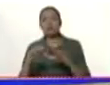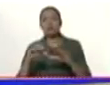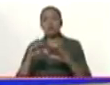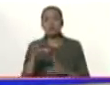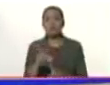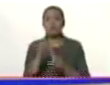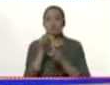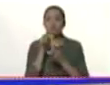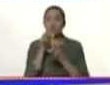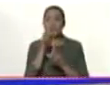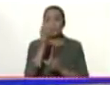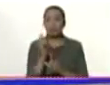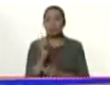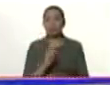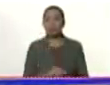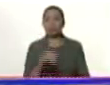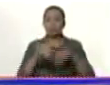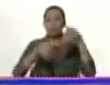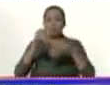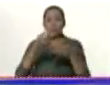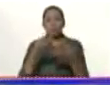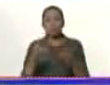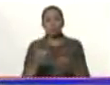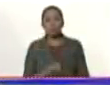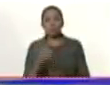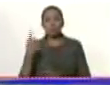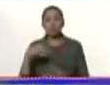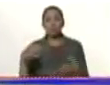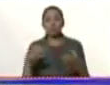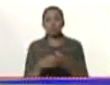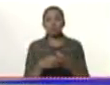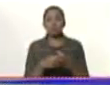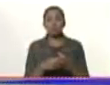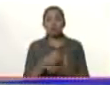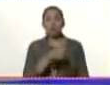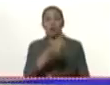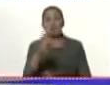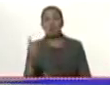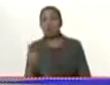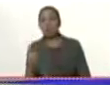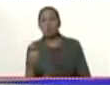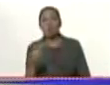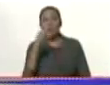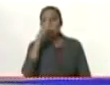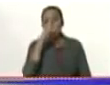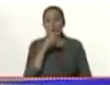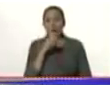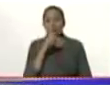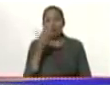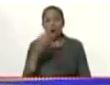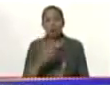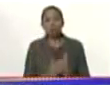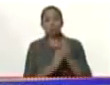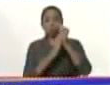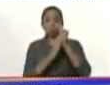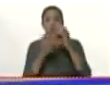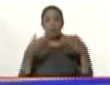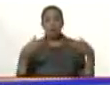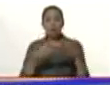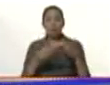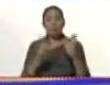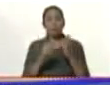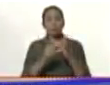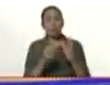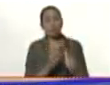electa democráticamente. Tienen delegados por sección. Tienen delegados por